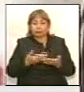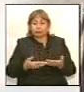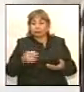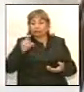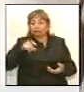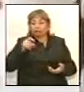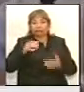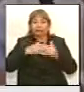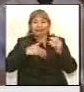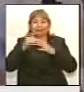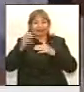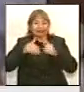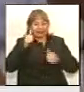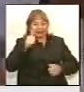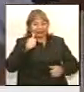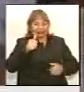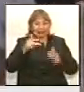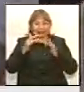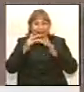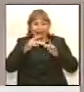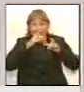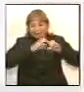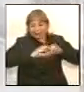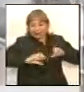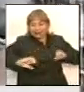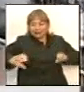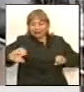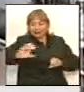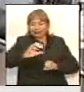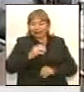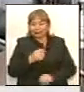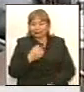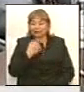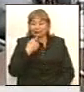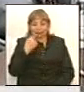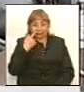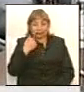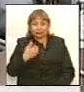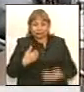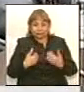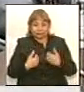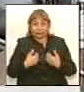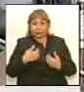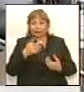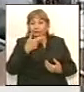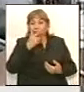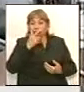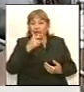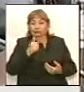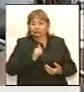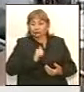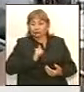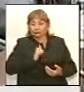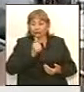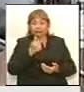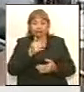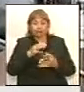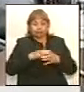lograron construir sus propias redes de agua potable. Ya va a ser un año que tenemos agua financiado con nuestros propios